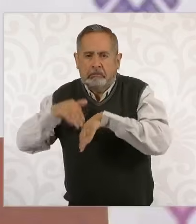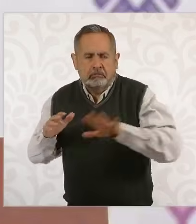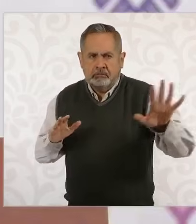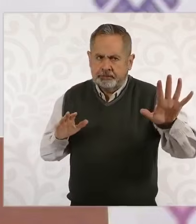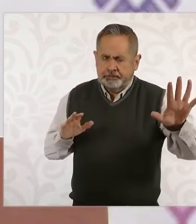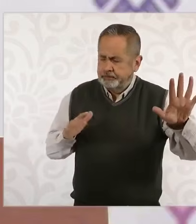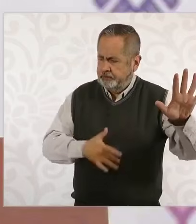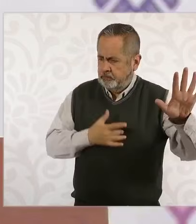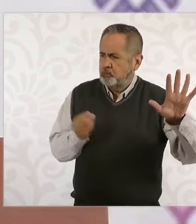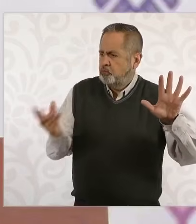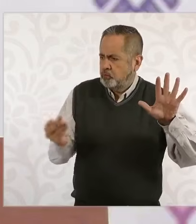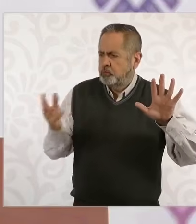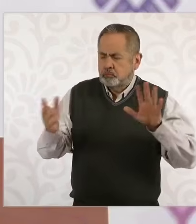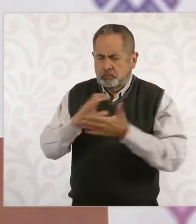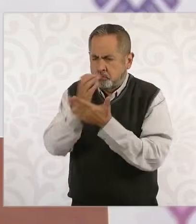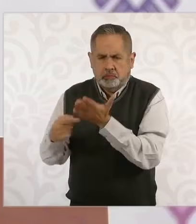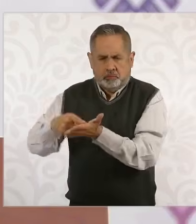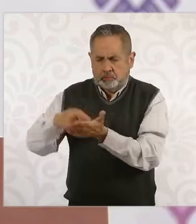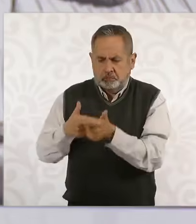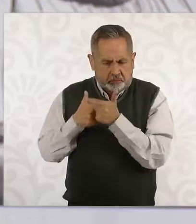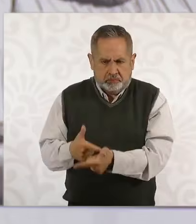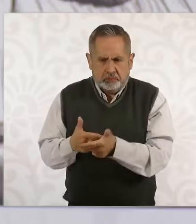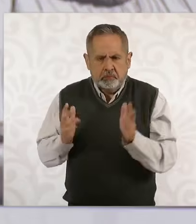manera humanitaria. Entonces,